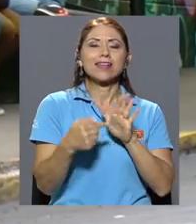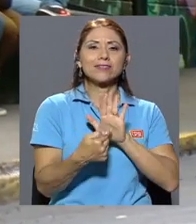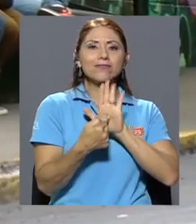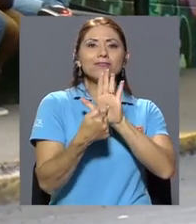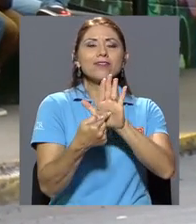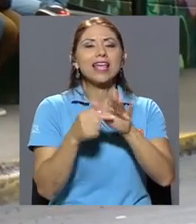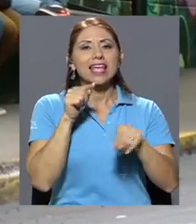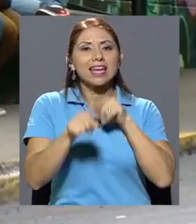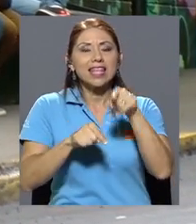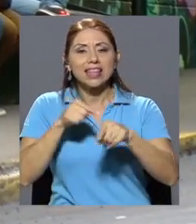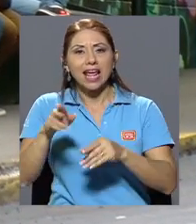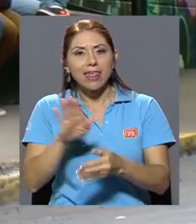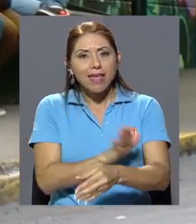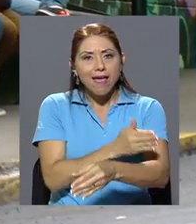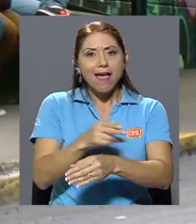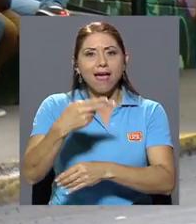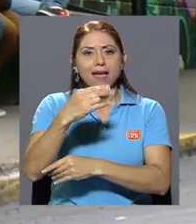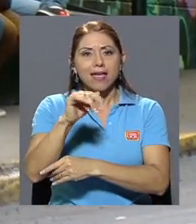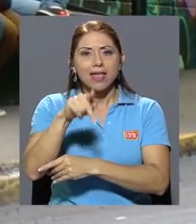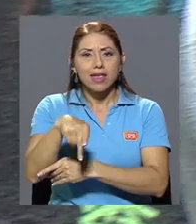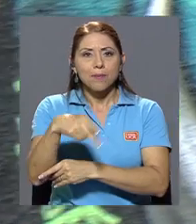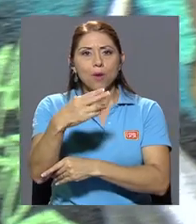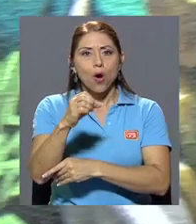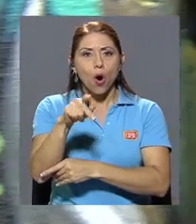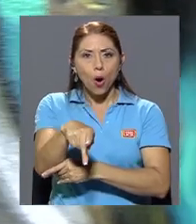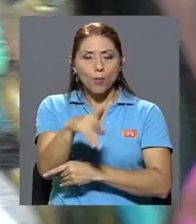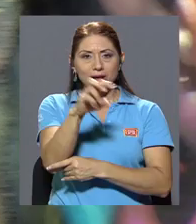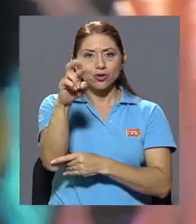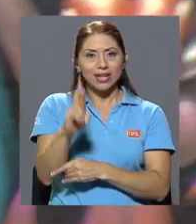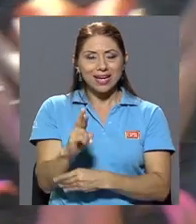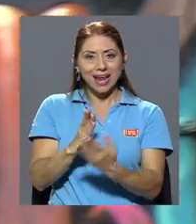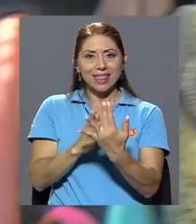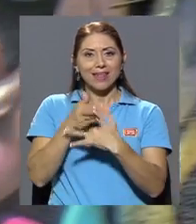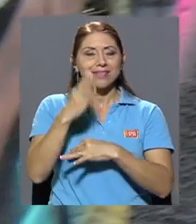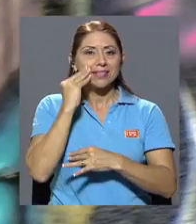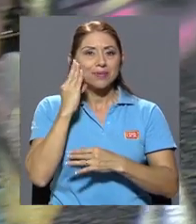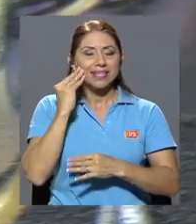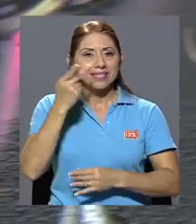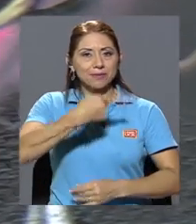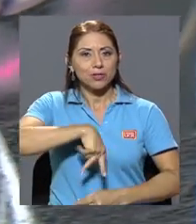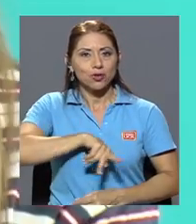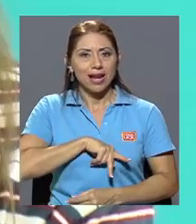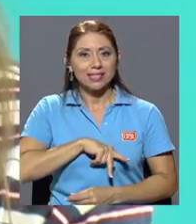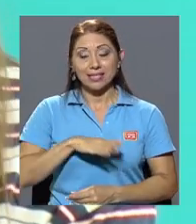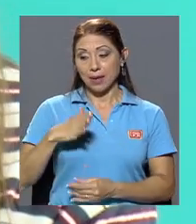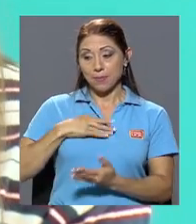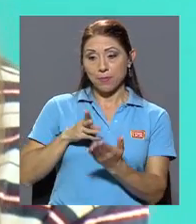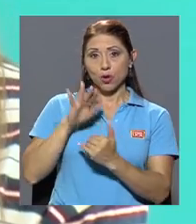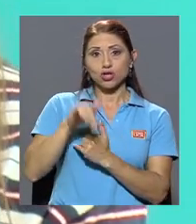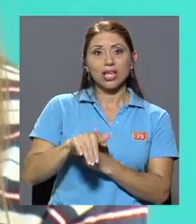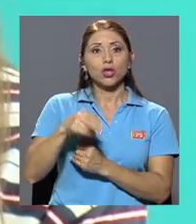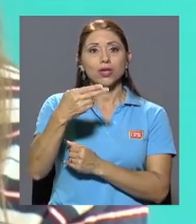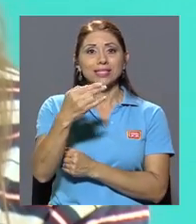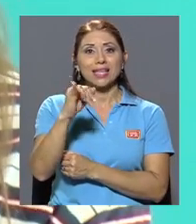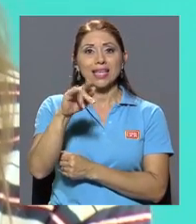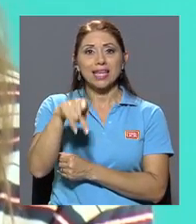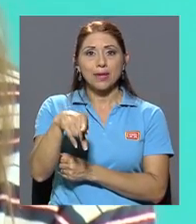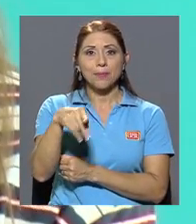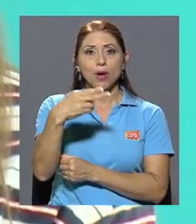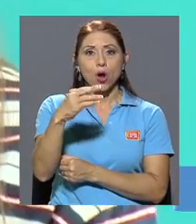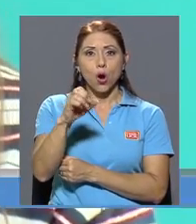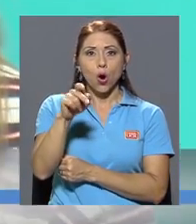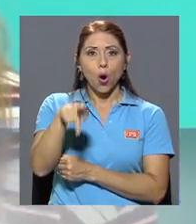del hip hop en Costa Rica a través de experiencias personales. Bueno, mi proyecto trata sobre hip hop en Costa Rica.